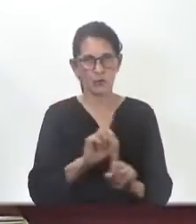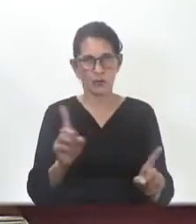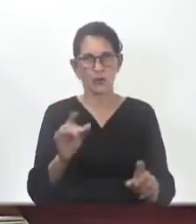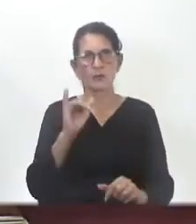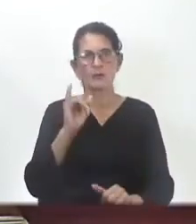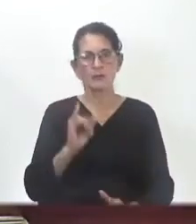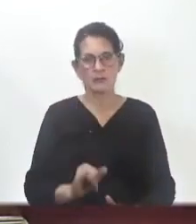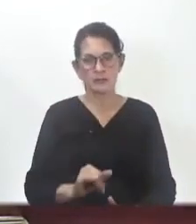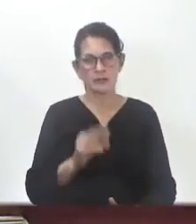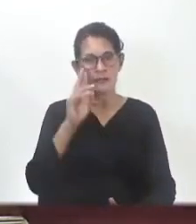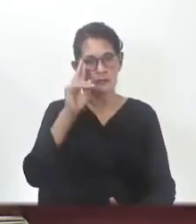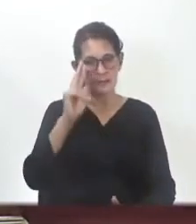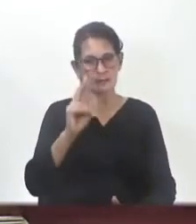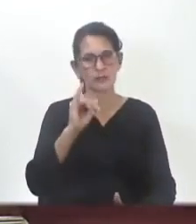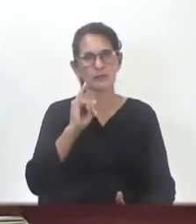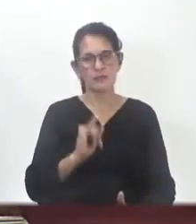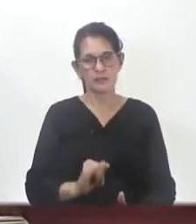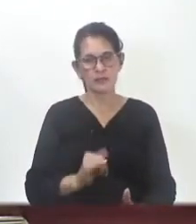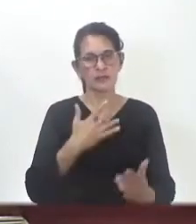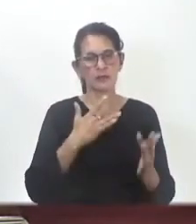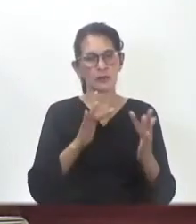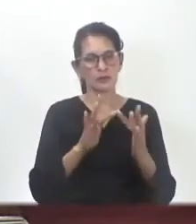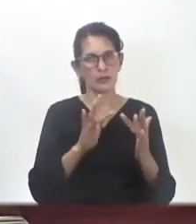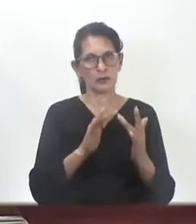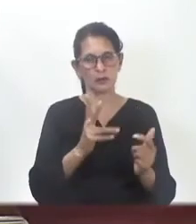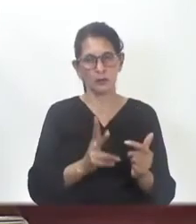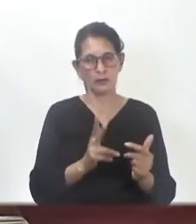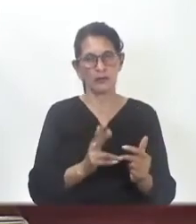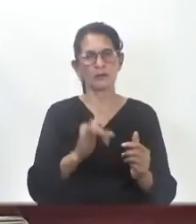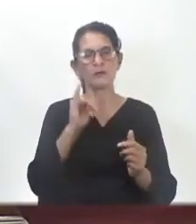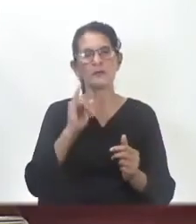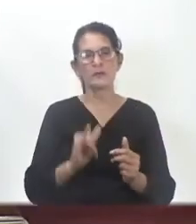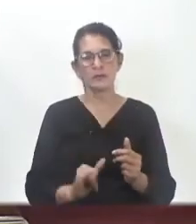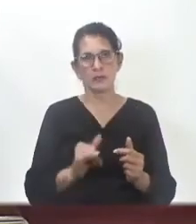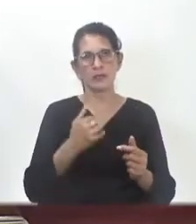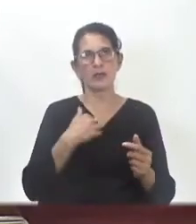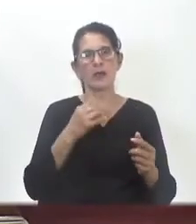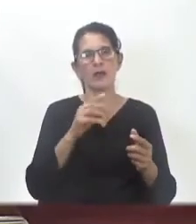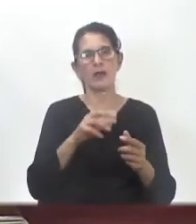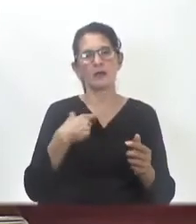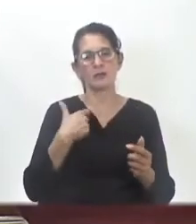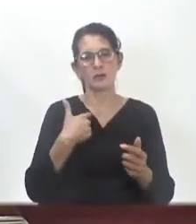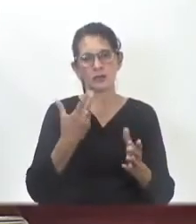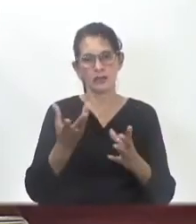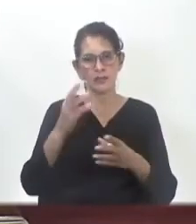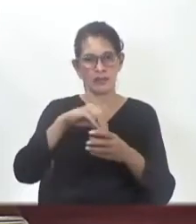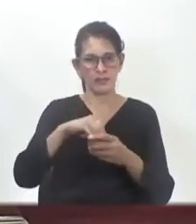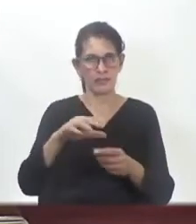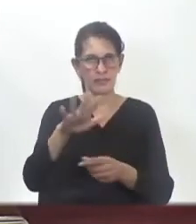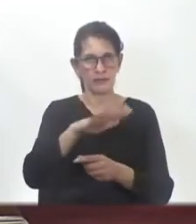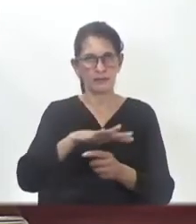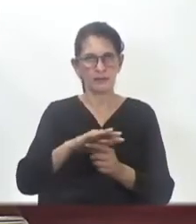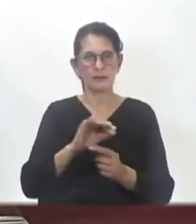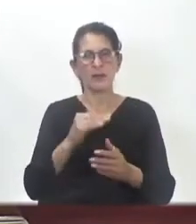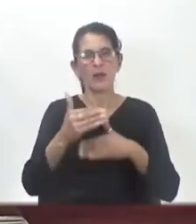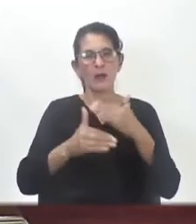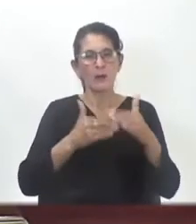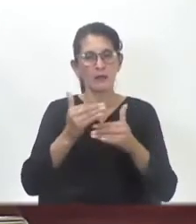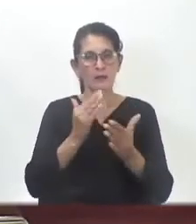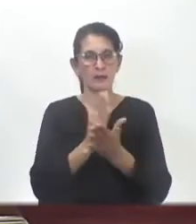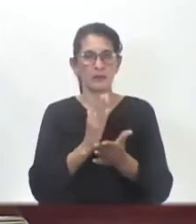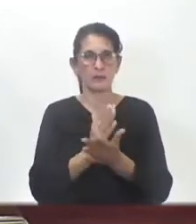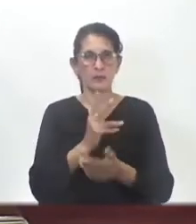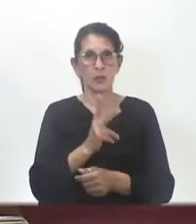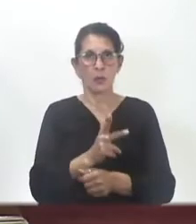humano, sí al respeto de la dignidad, sí al tratamiento, sí a la readaptación social. El avance de los derechos humanos parece